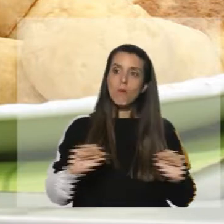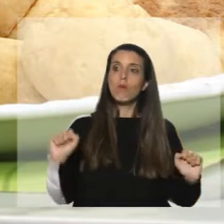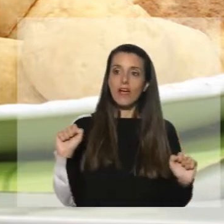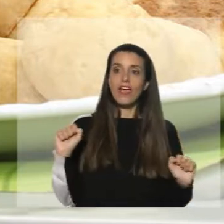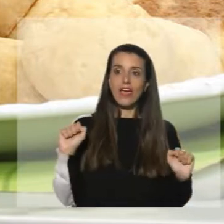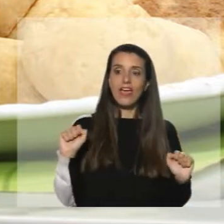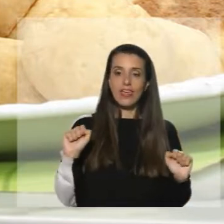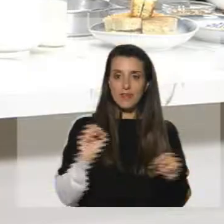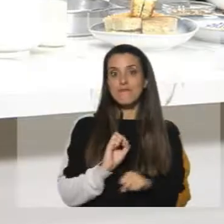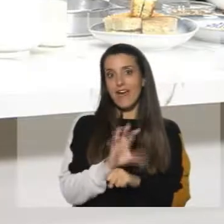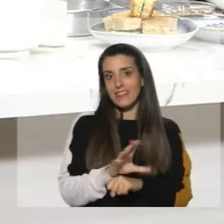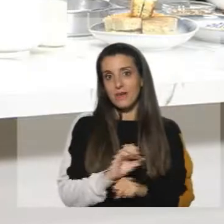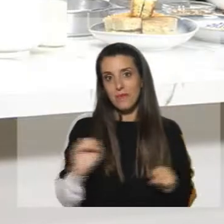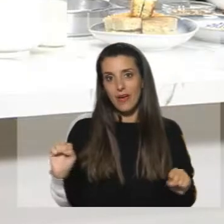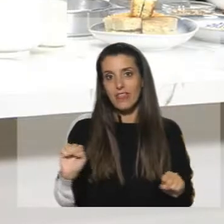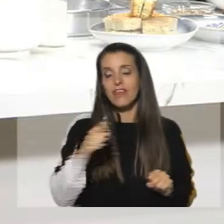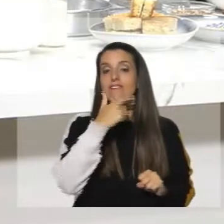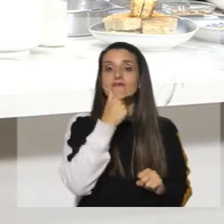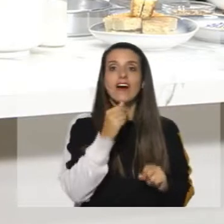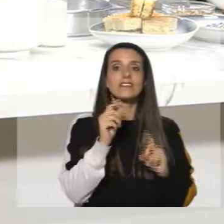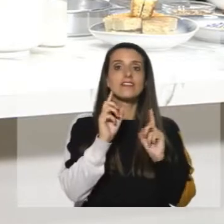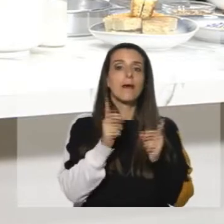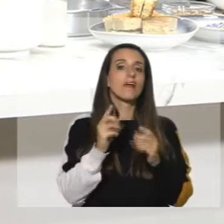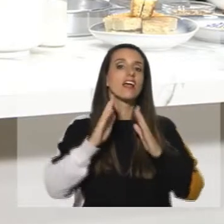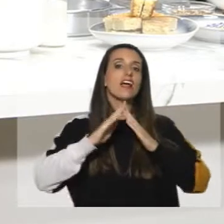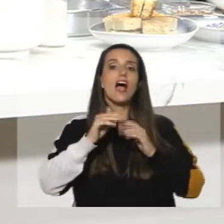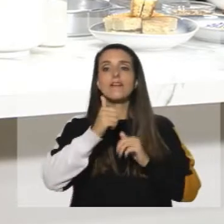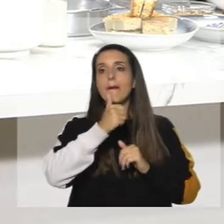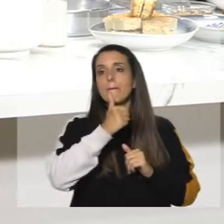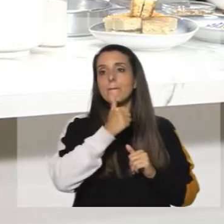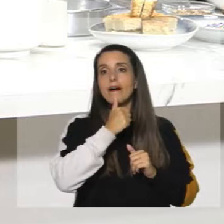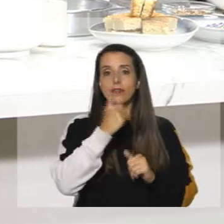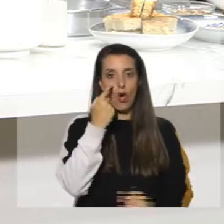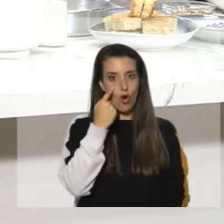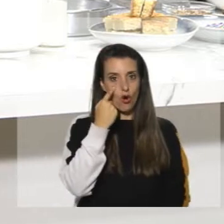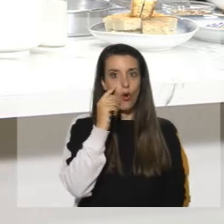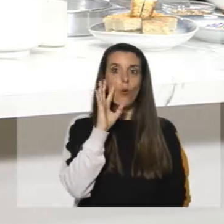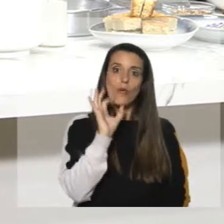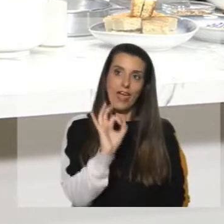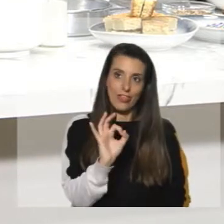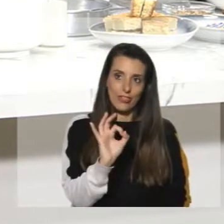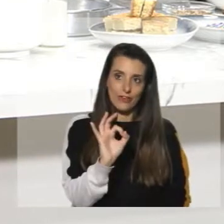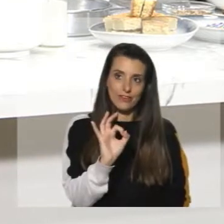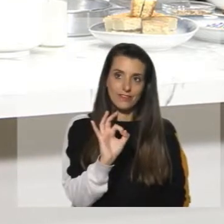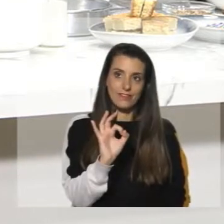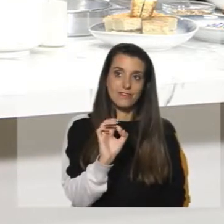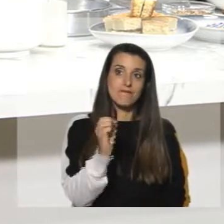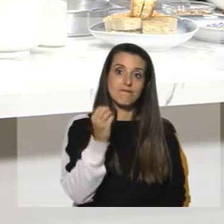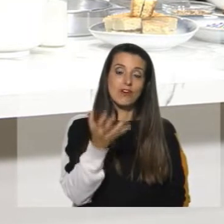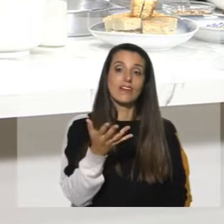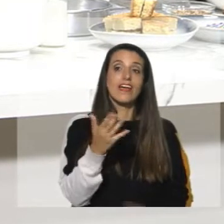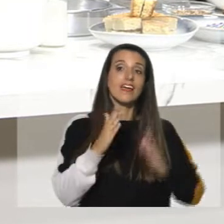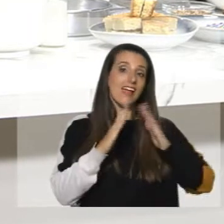poder mandárselos. Está genial y además es ideal también para tenerlo en casa, para el mate, para la merienda. No, cuidado. Sí, ya sé. Cuidado. Ya sé. Porque lo tenés en